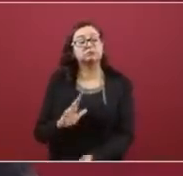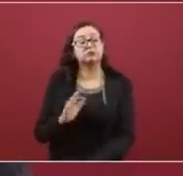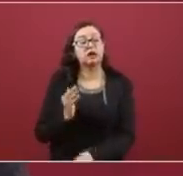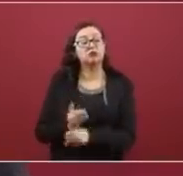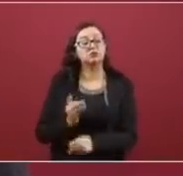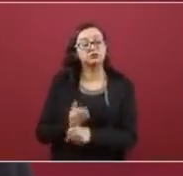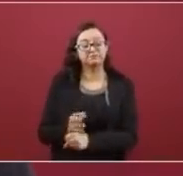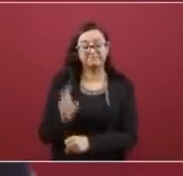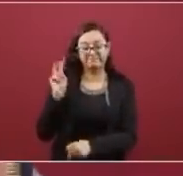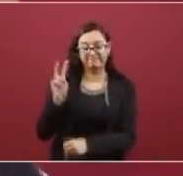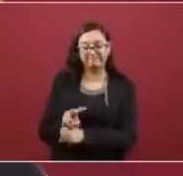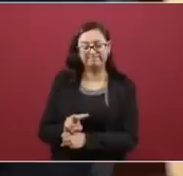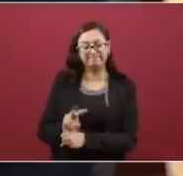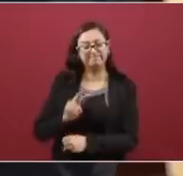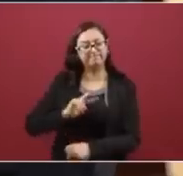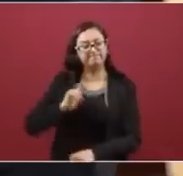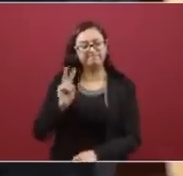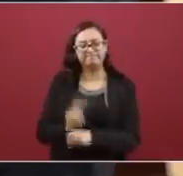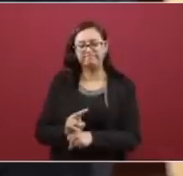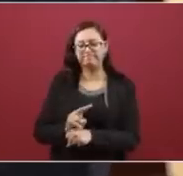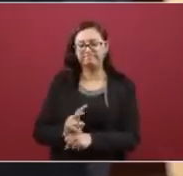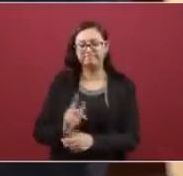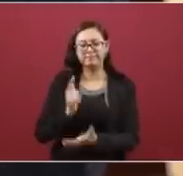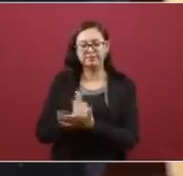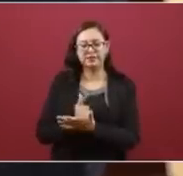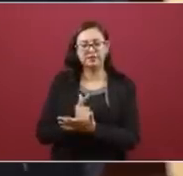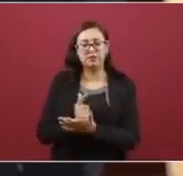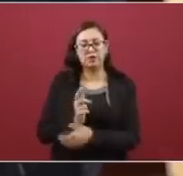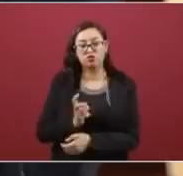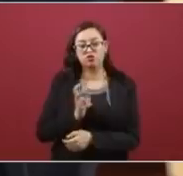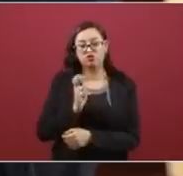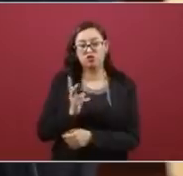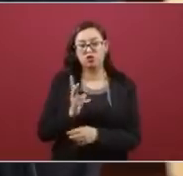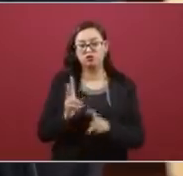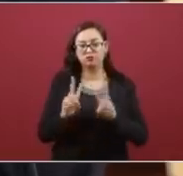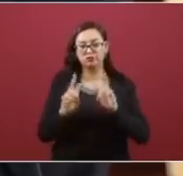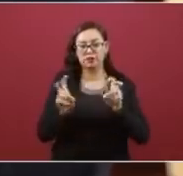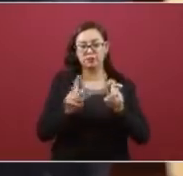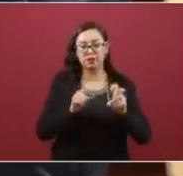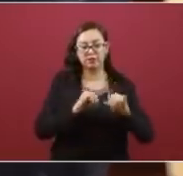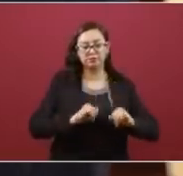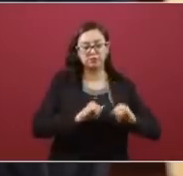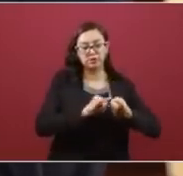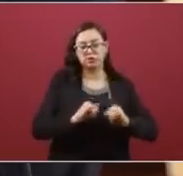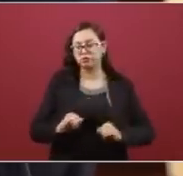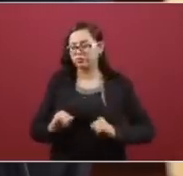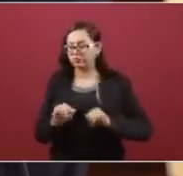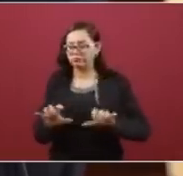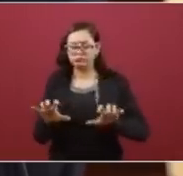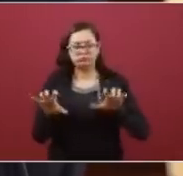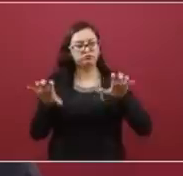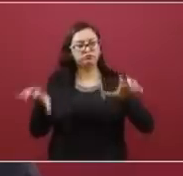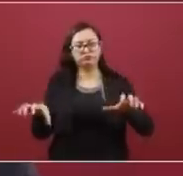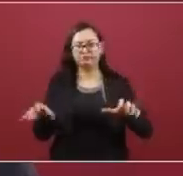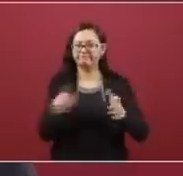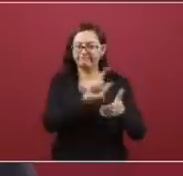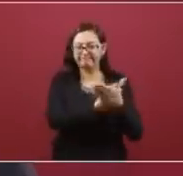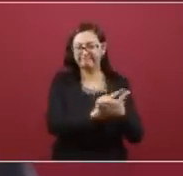Ya eh son dos instituciones que vamos a limpiar.